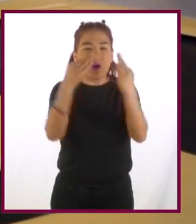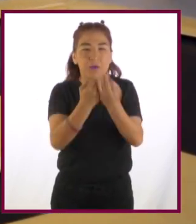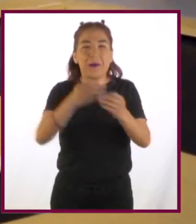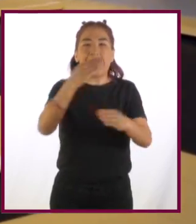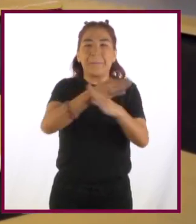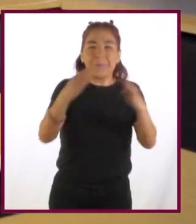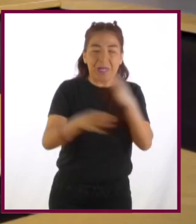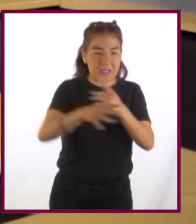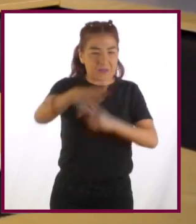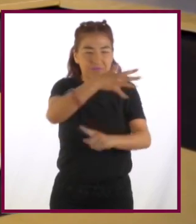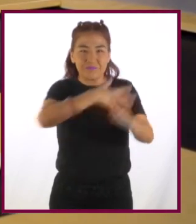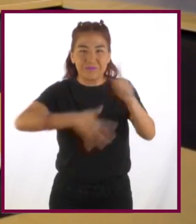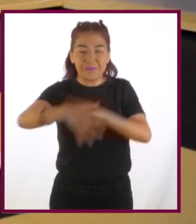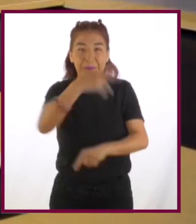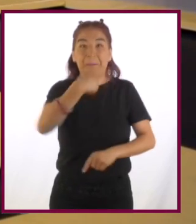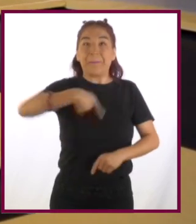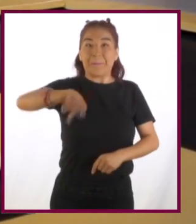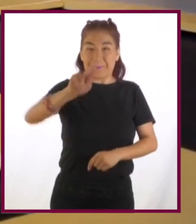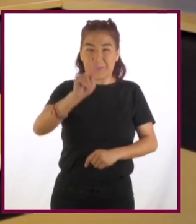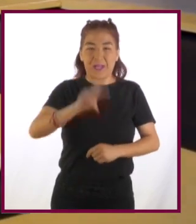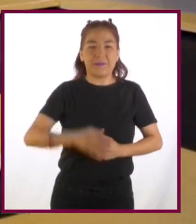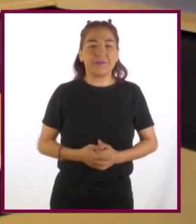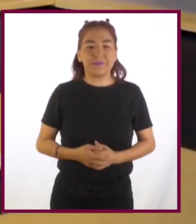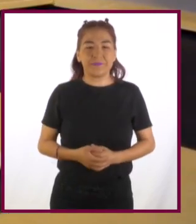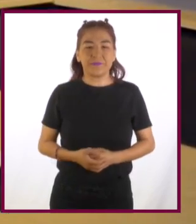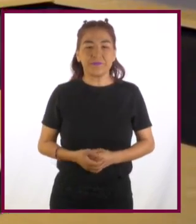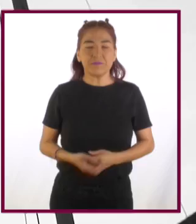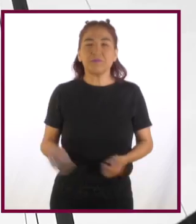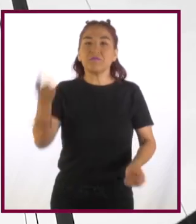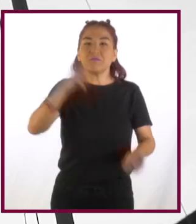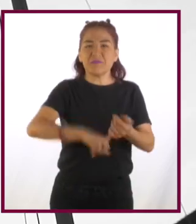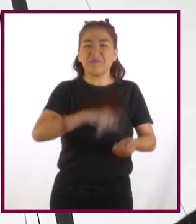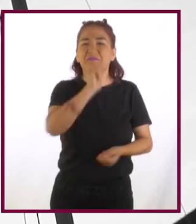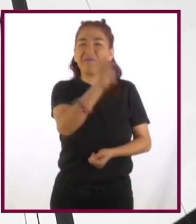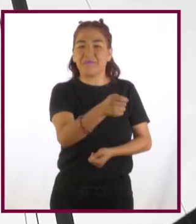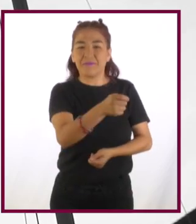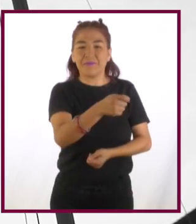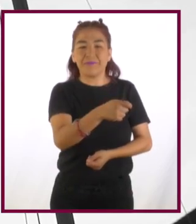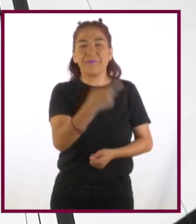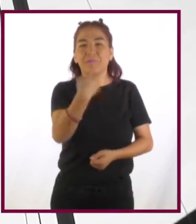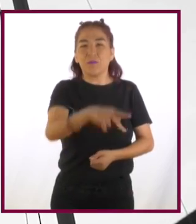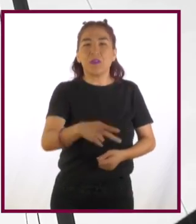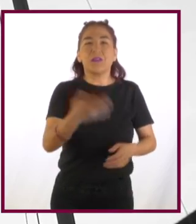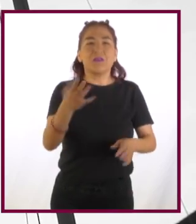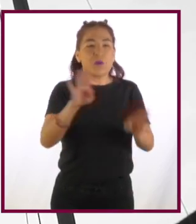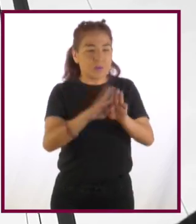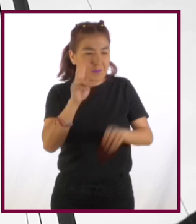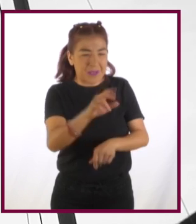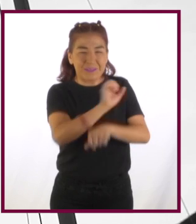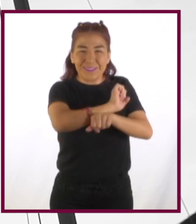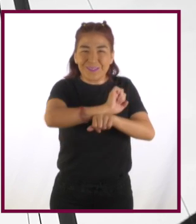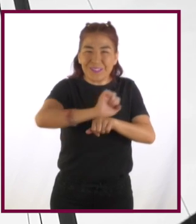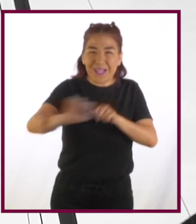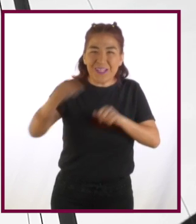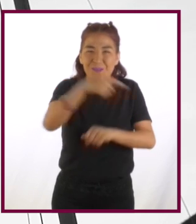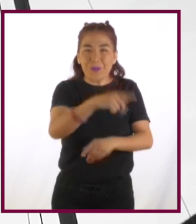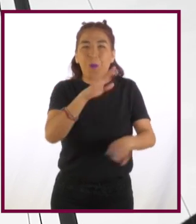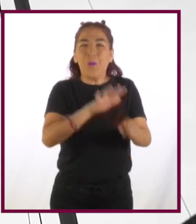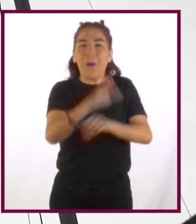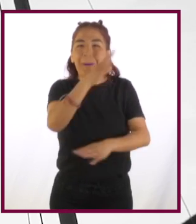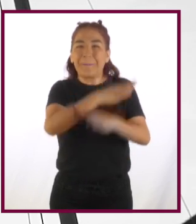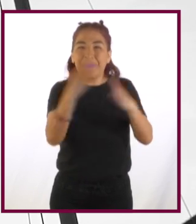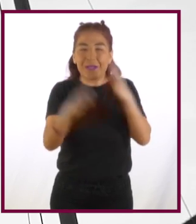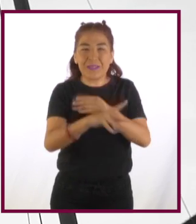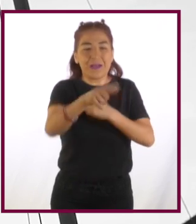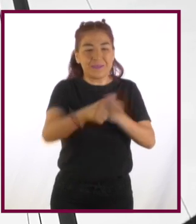de vista global de materiales y demás, pero en lo que es el comportamiento simple de la